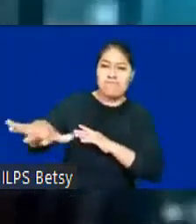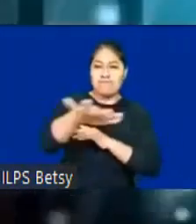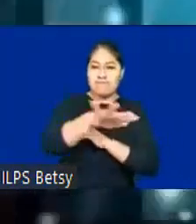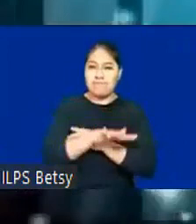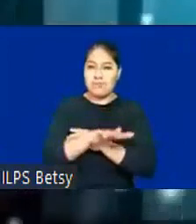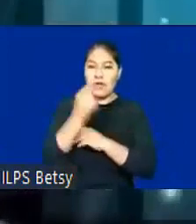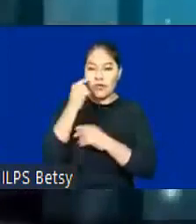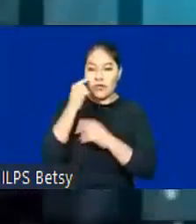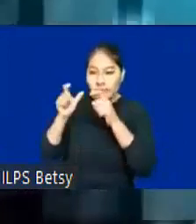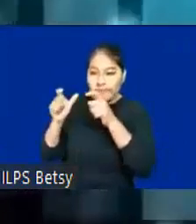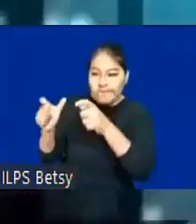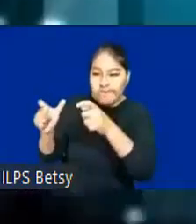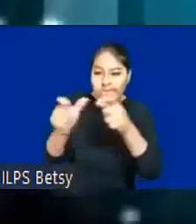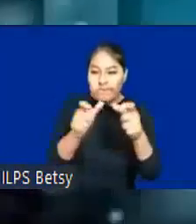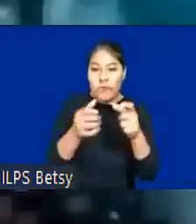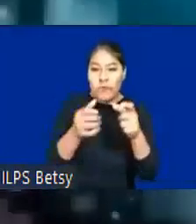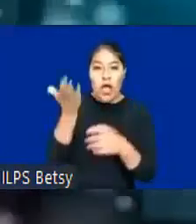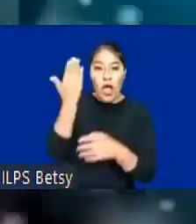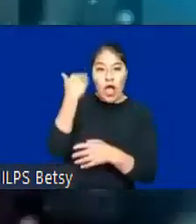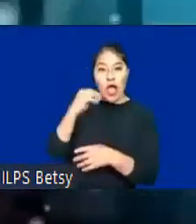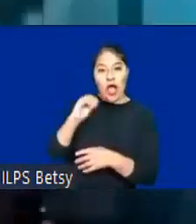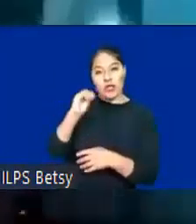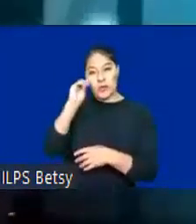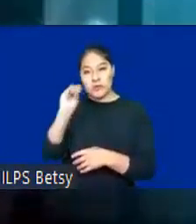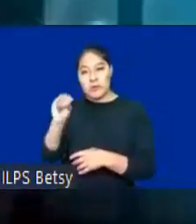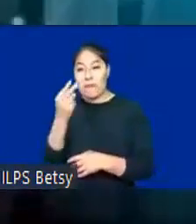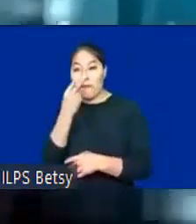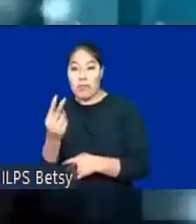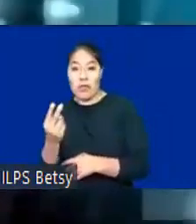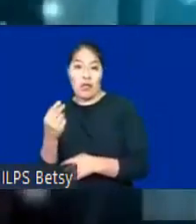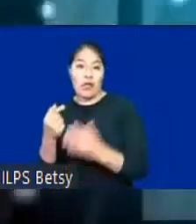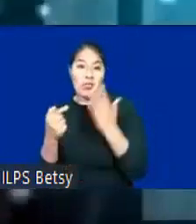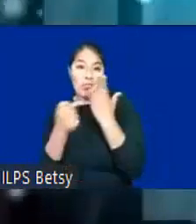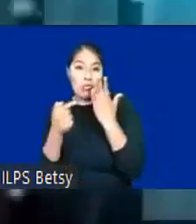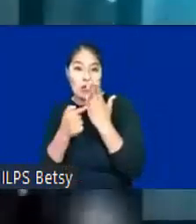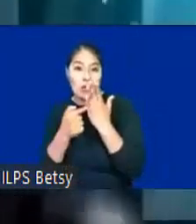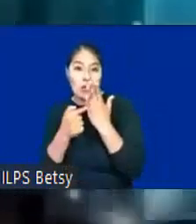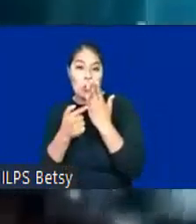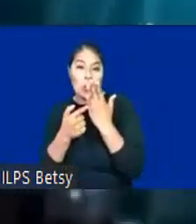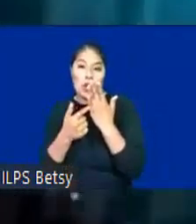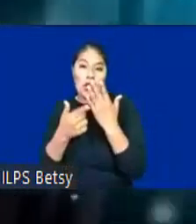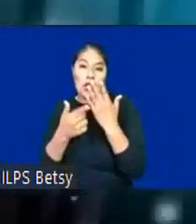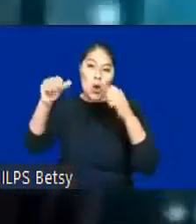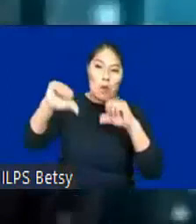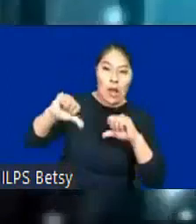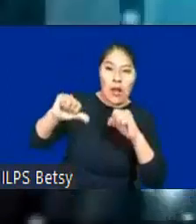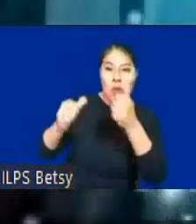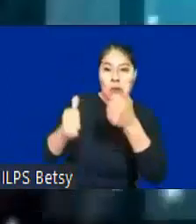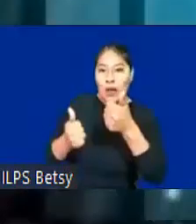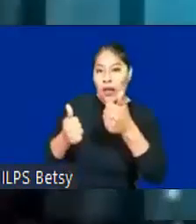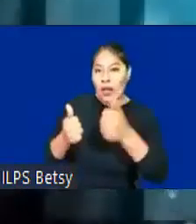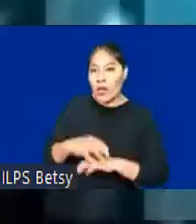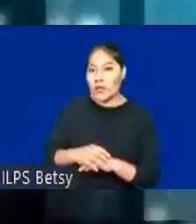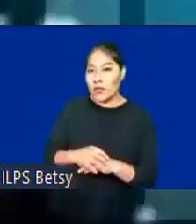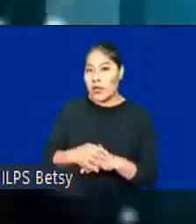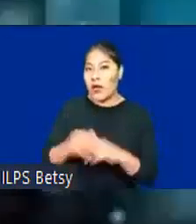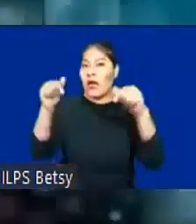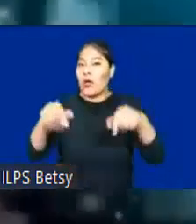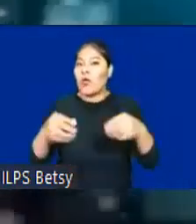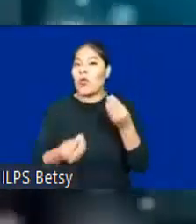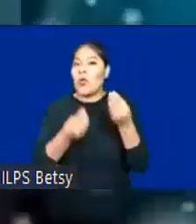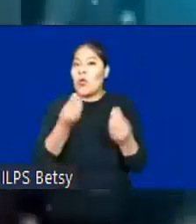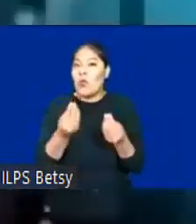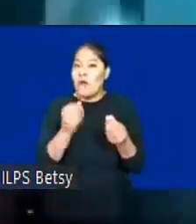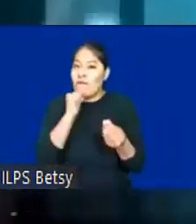de tecnología, a nivel de servicios, a nivel de procesos, qué es lo que tenemos ahora, para partir de lo que